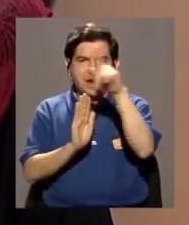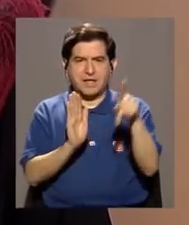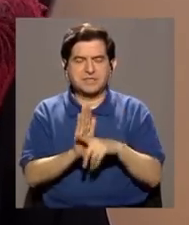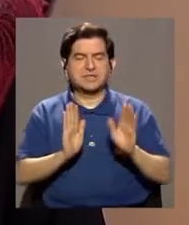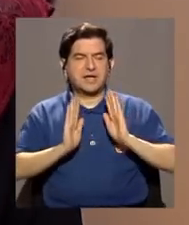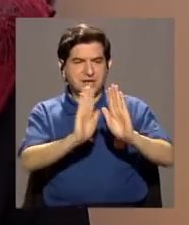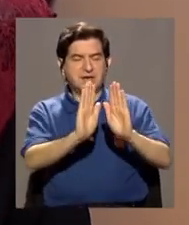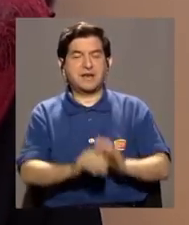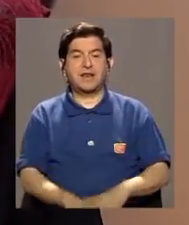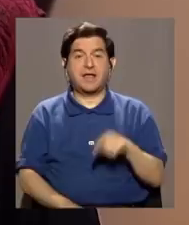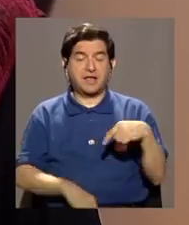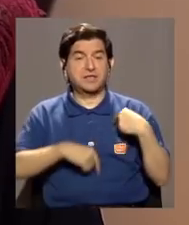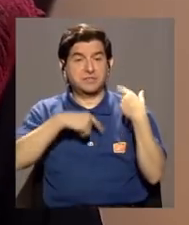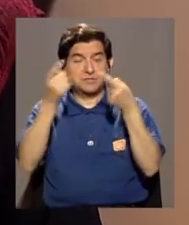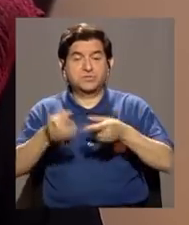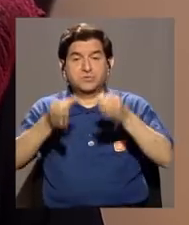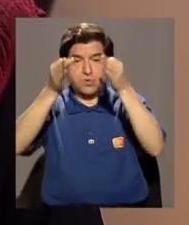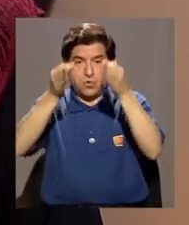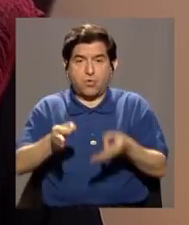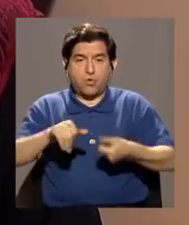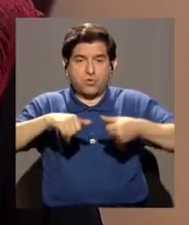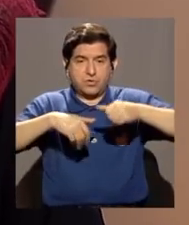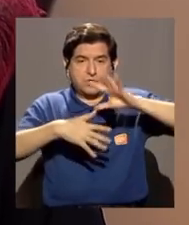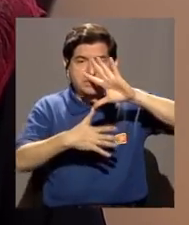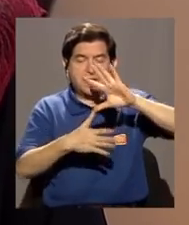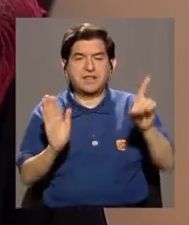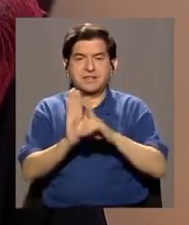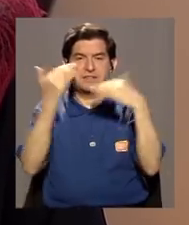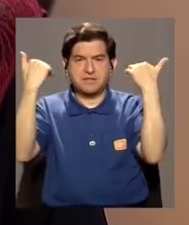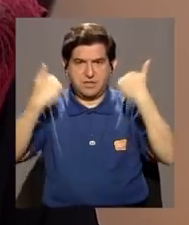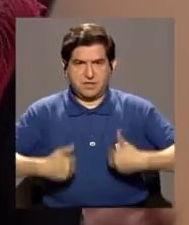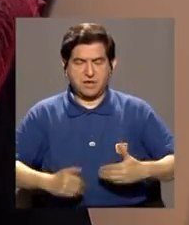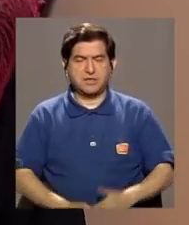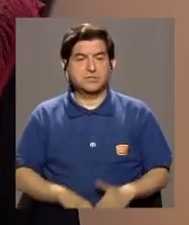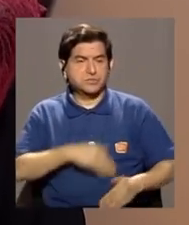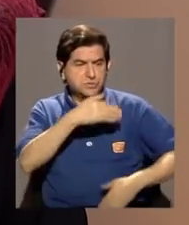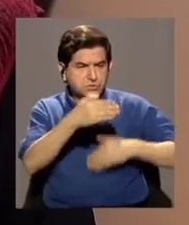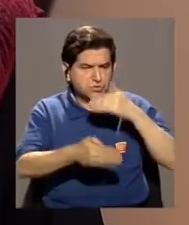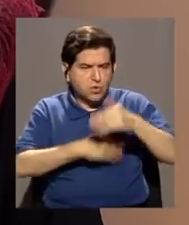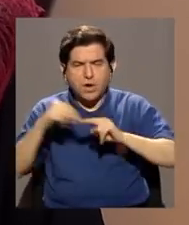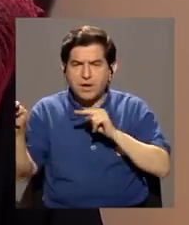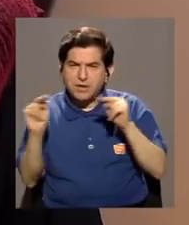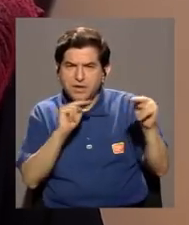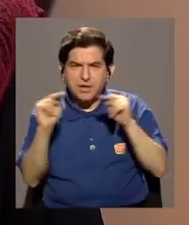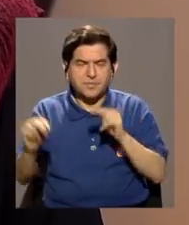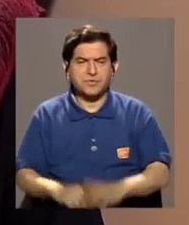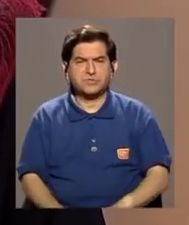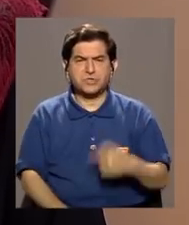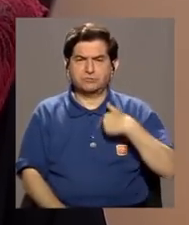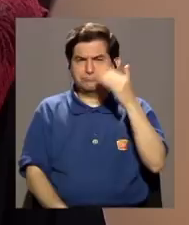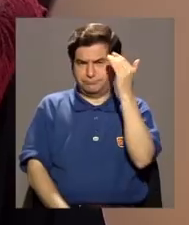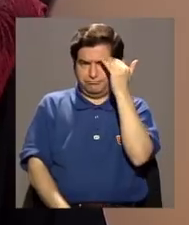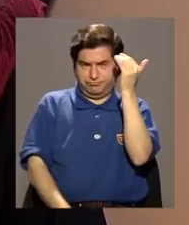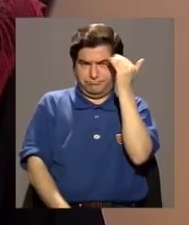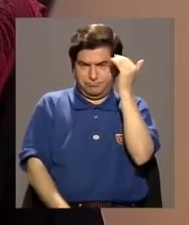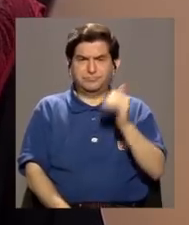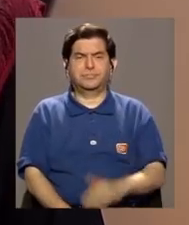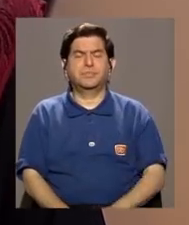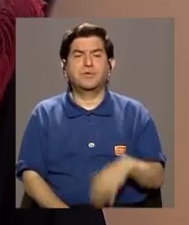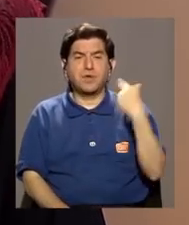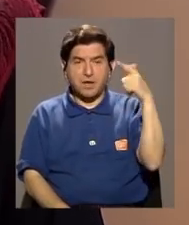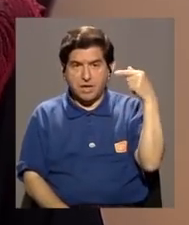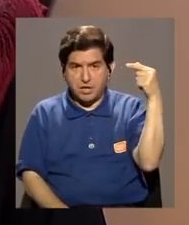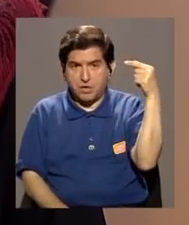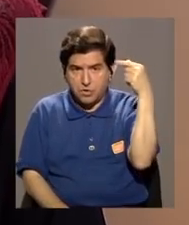entonces esto termino ventilado en la corte interamericana de derechos humanos el proceso de negociación hasta donde yo esté de entrada el